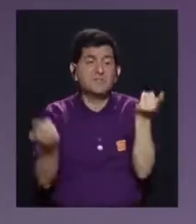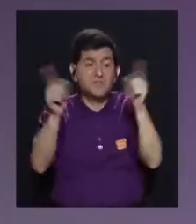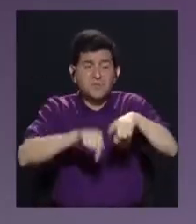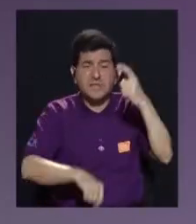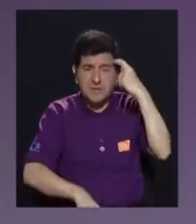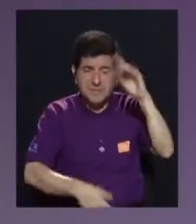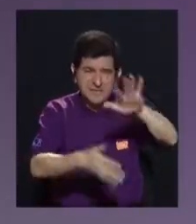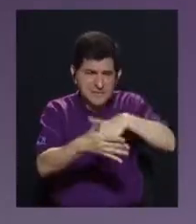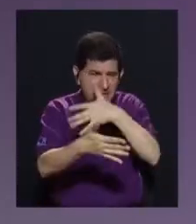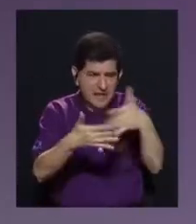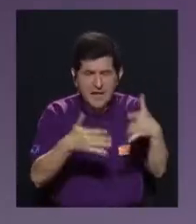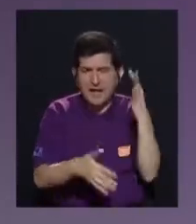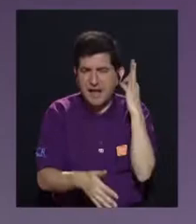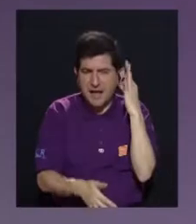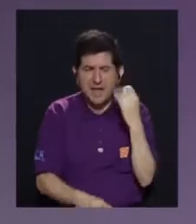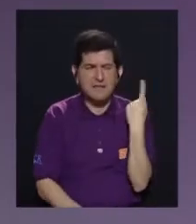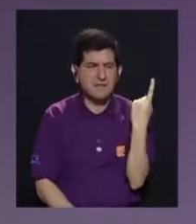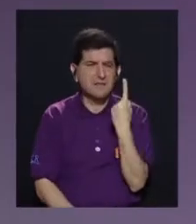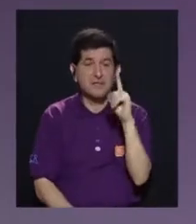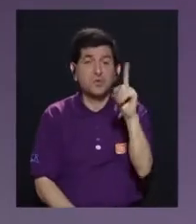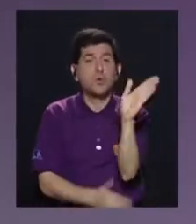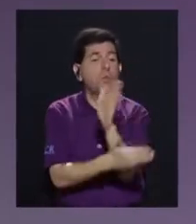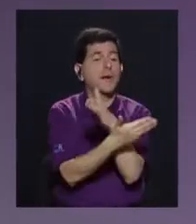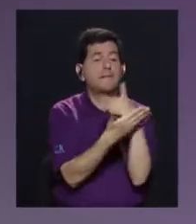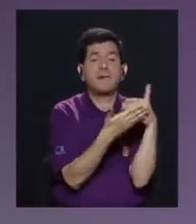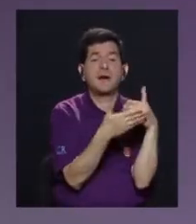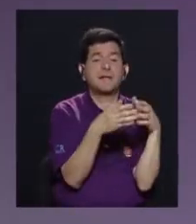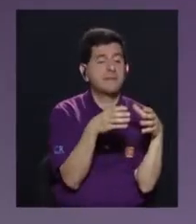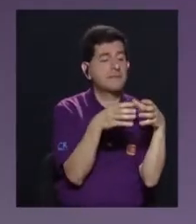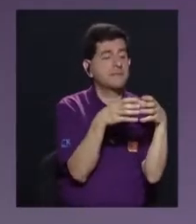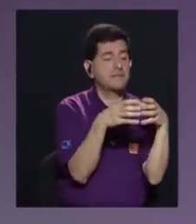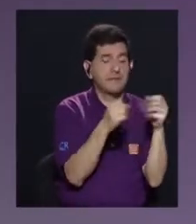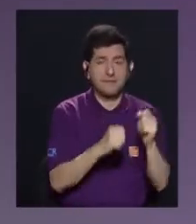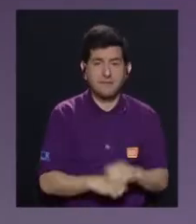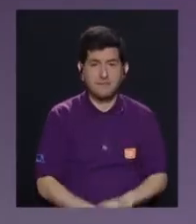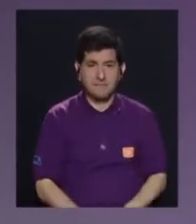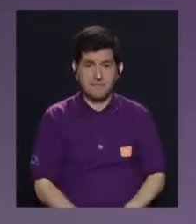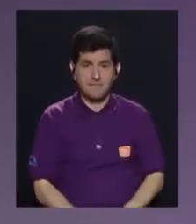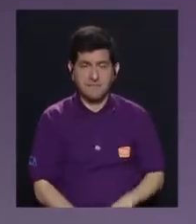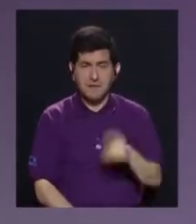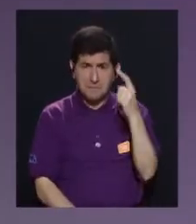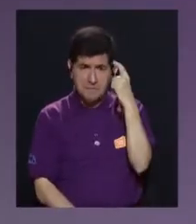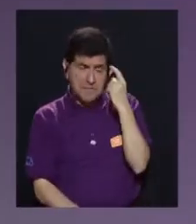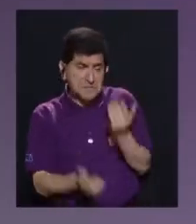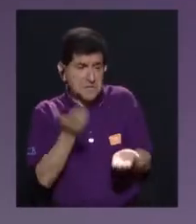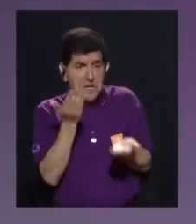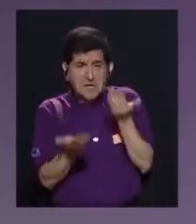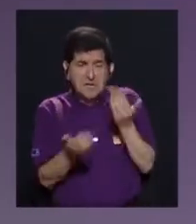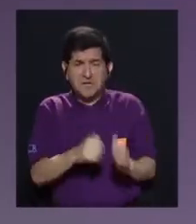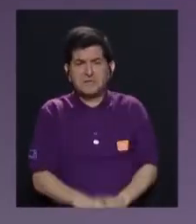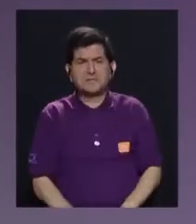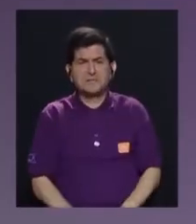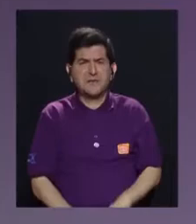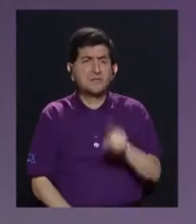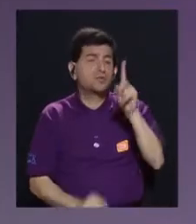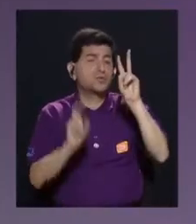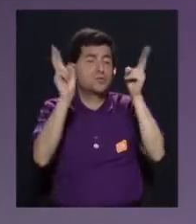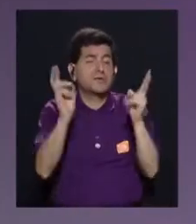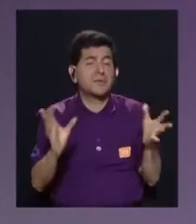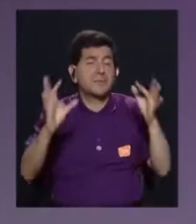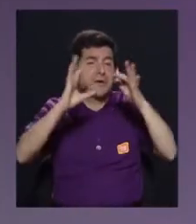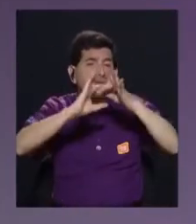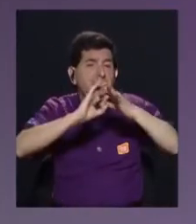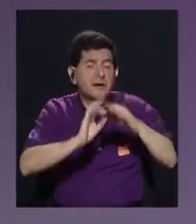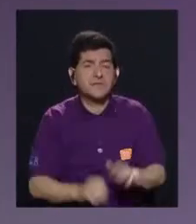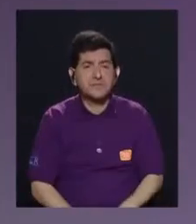piensa en la agenda de las mujeres se piensa sólo en una parte de la agenda de las mujeres se piensa como en un tema relativo